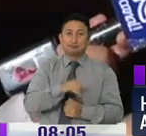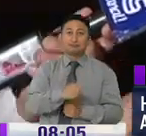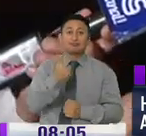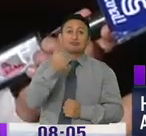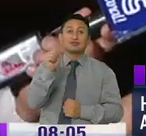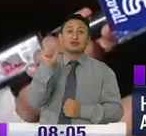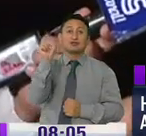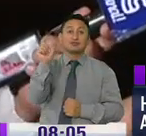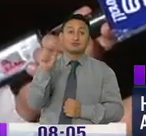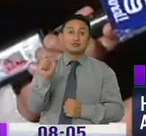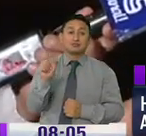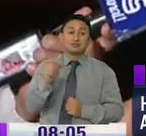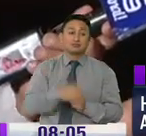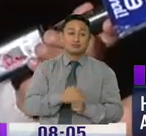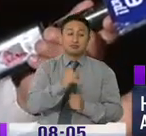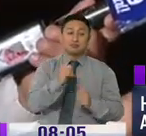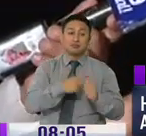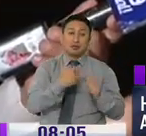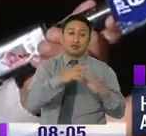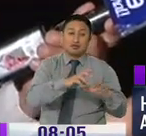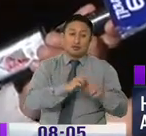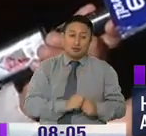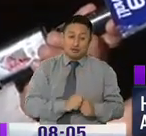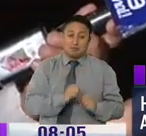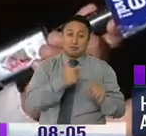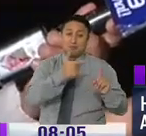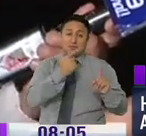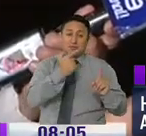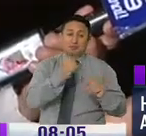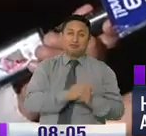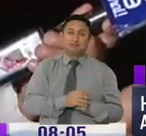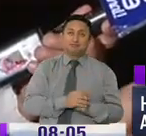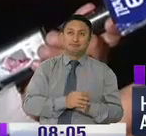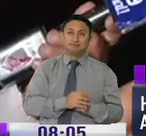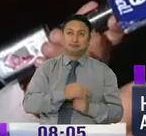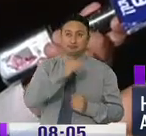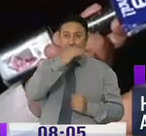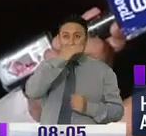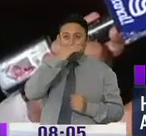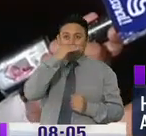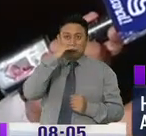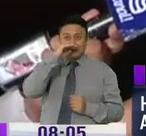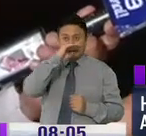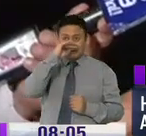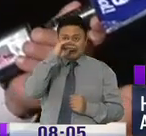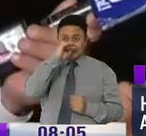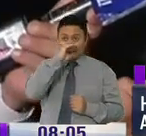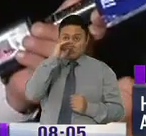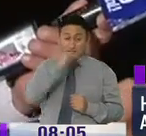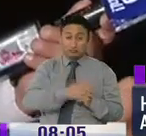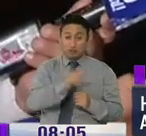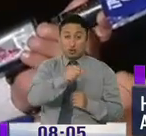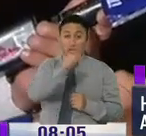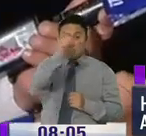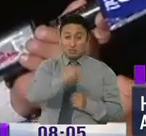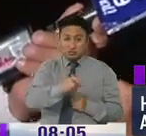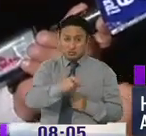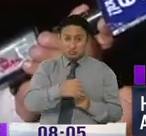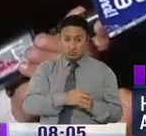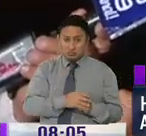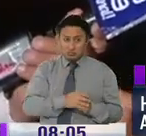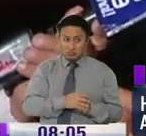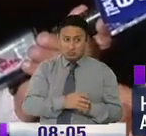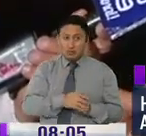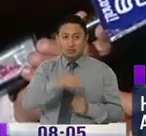balísticos, habría sido secuestrado, es la información que en este momento tenemos. ¿Hay otra persona? Bueno, hay otra persona también